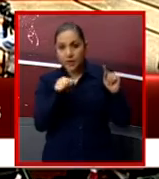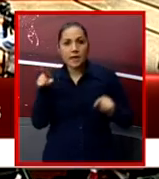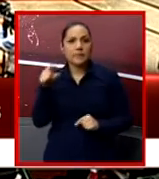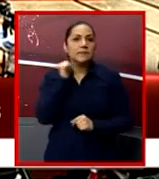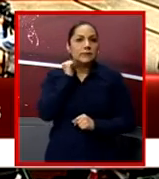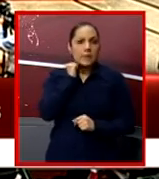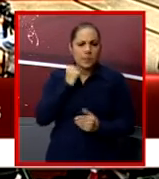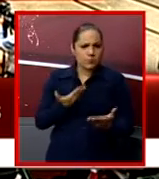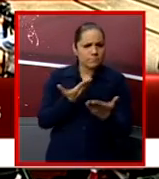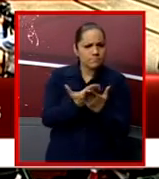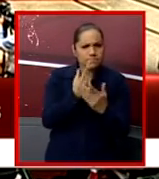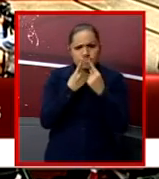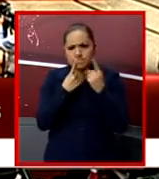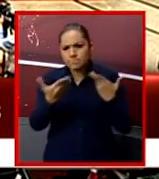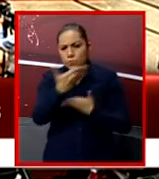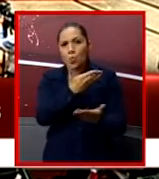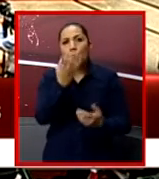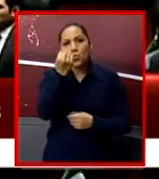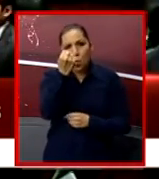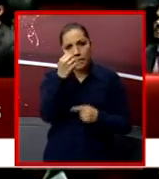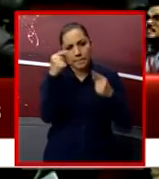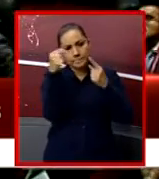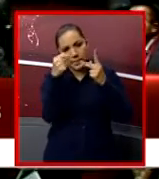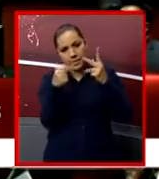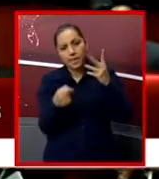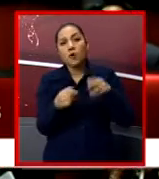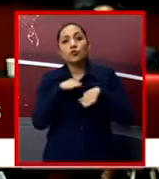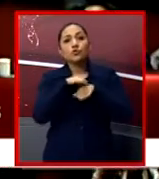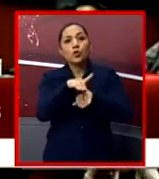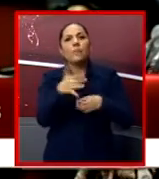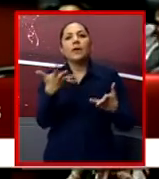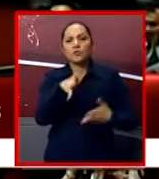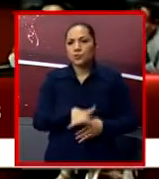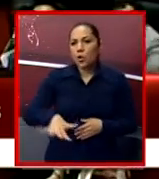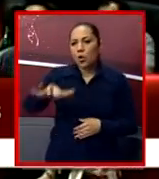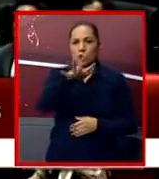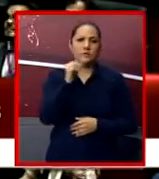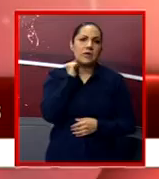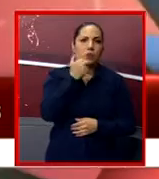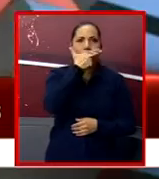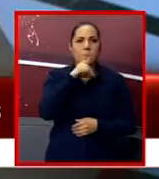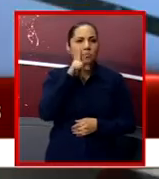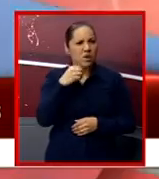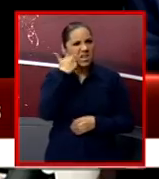senadores avalaron 9 resolutivos que contienen las inquietudes de las y los legisladores para quedar como sigue.